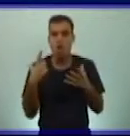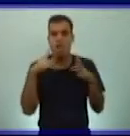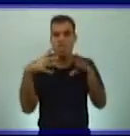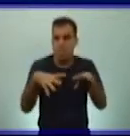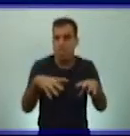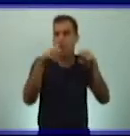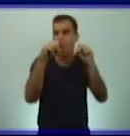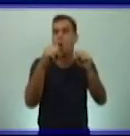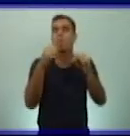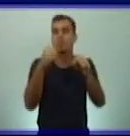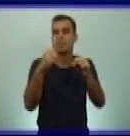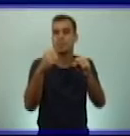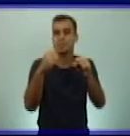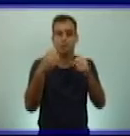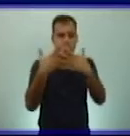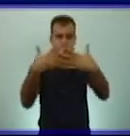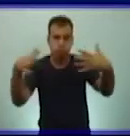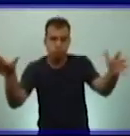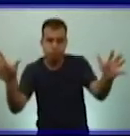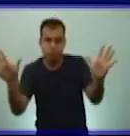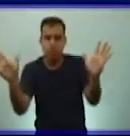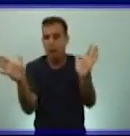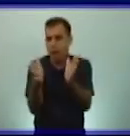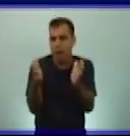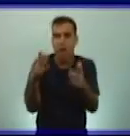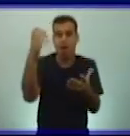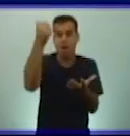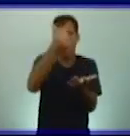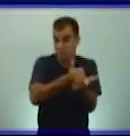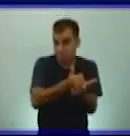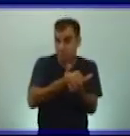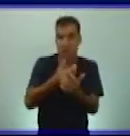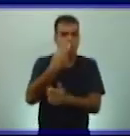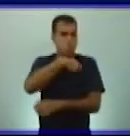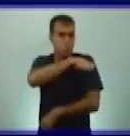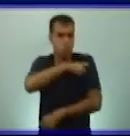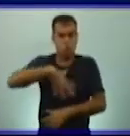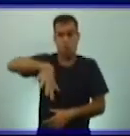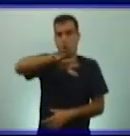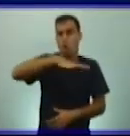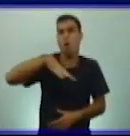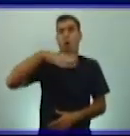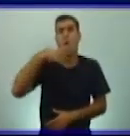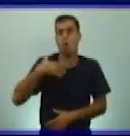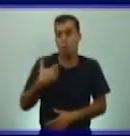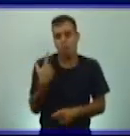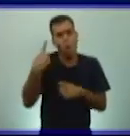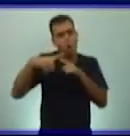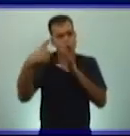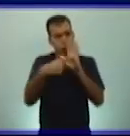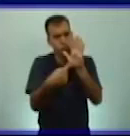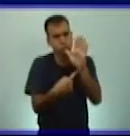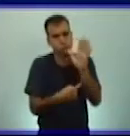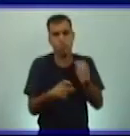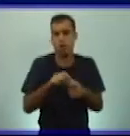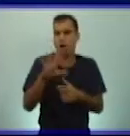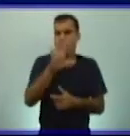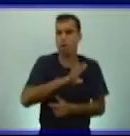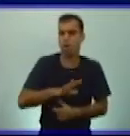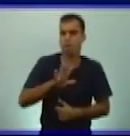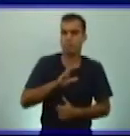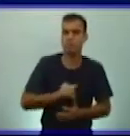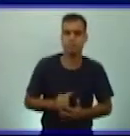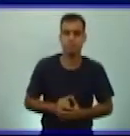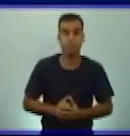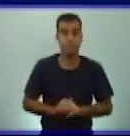descubrimiento, tamaño, capital, población y otros aspectos geográficos. Fíjense, después de